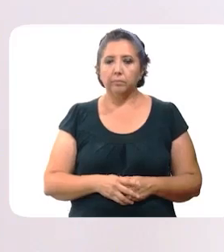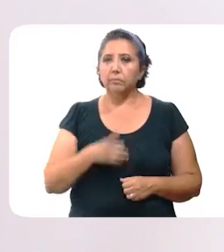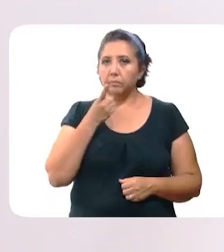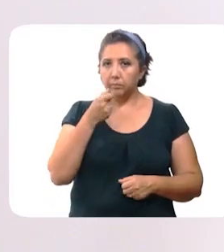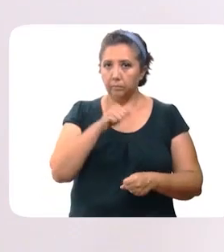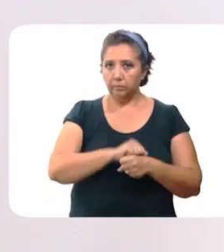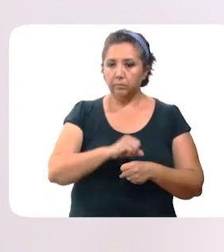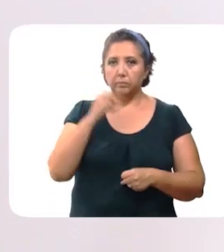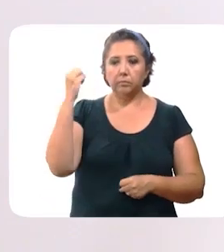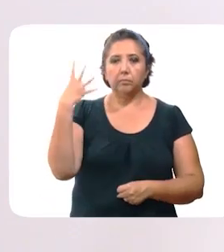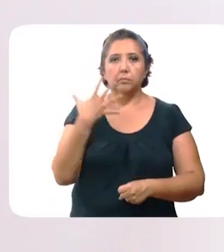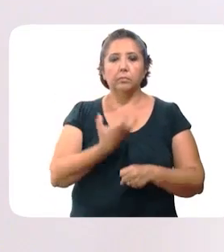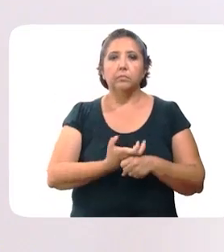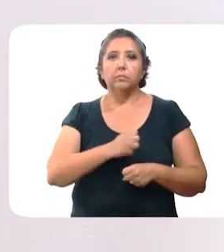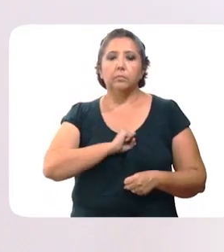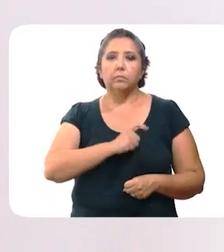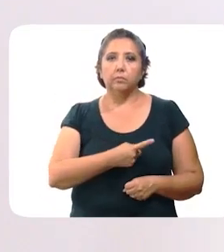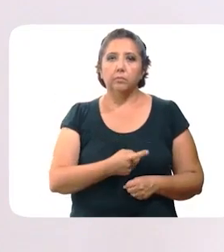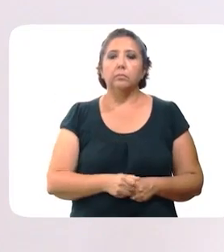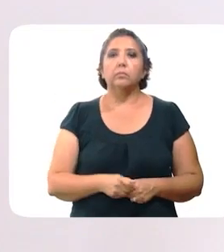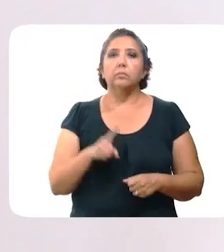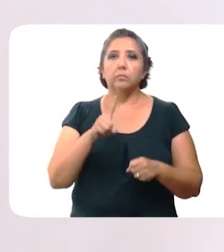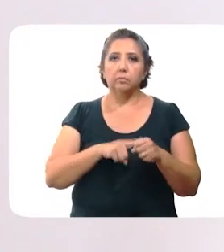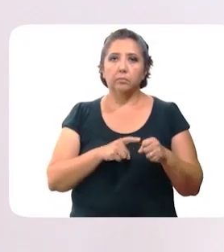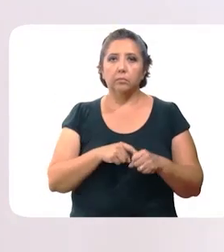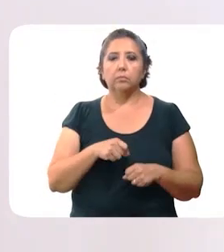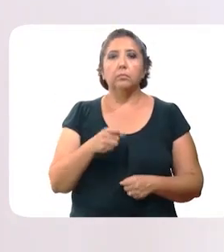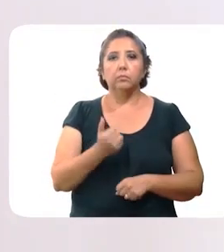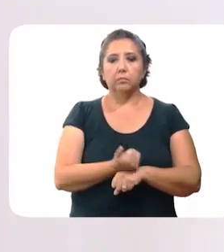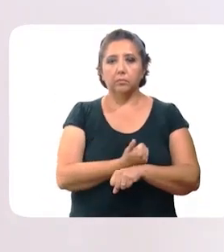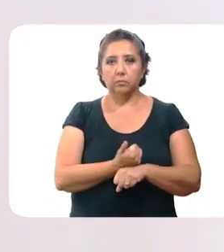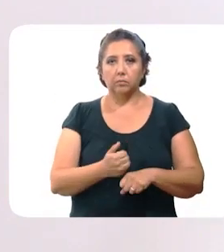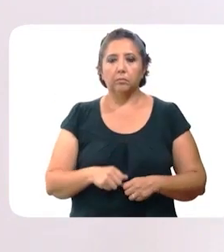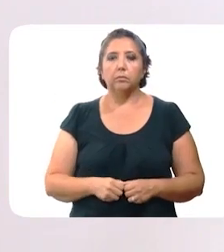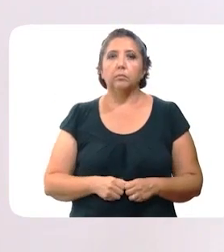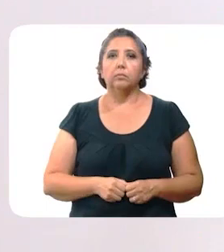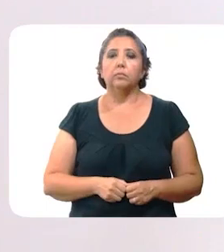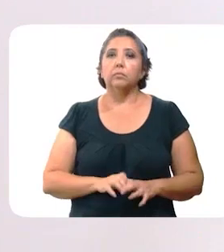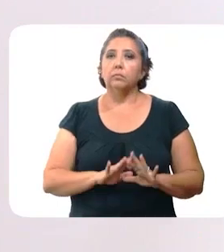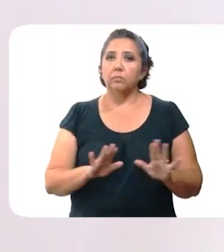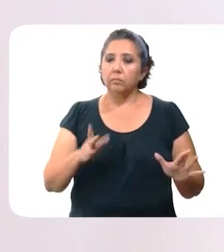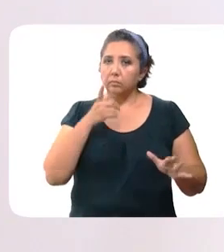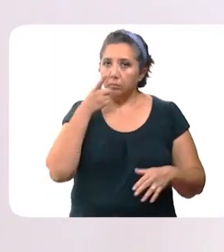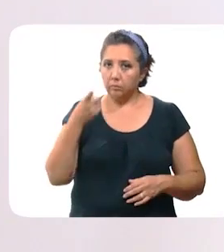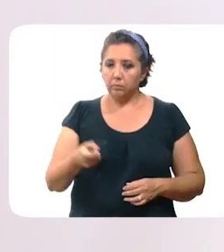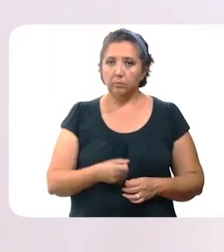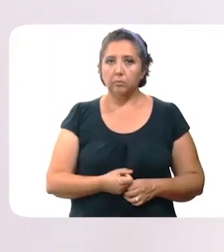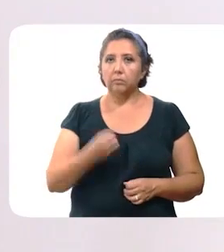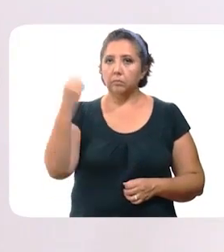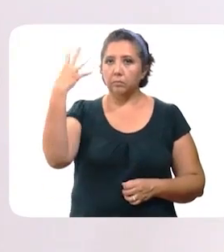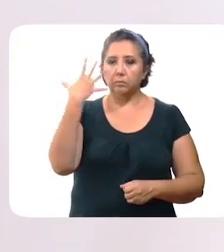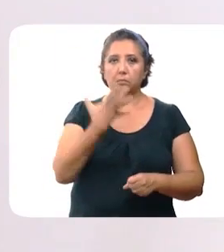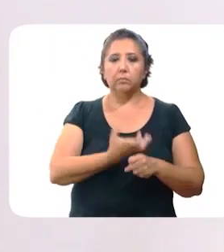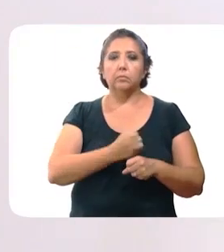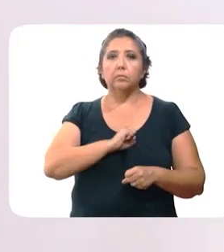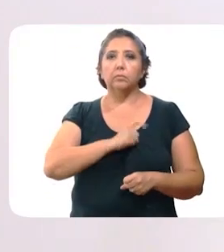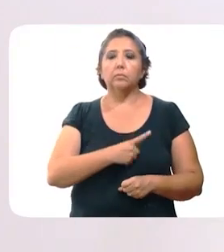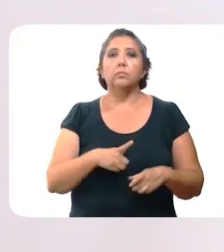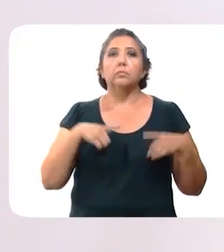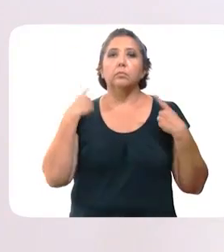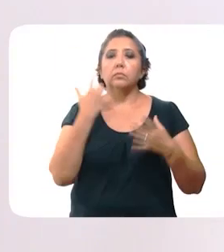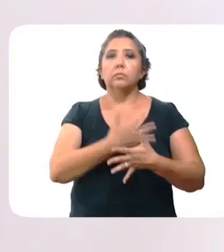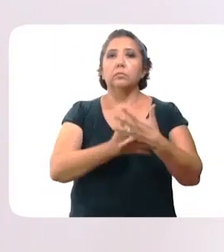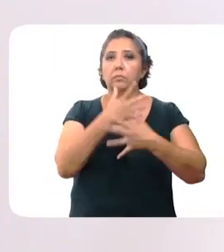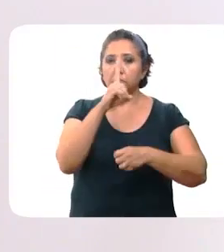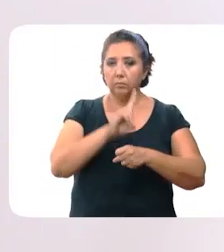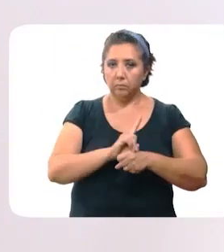Los indicadores semanales del Semáforo Estatal de Salud marcan color amarillo. Como se ha informado, el Semáforo Estatal de Salud se va a dar